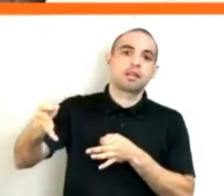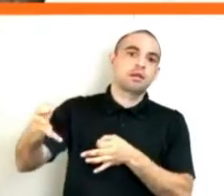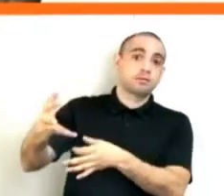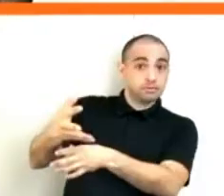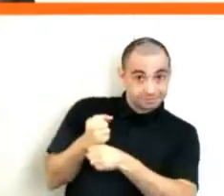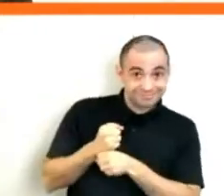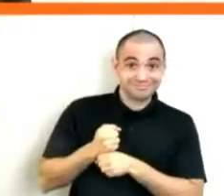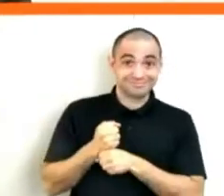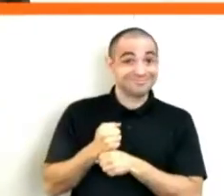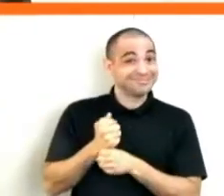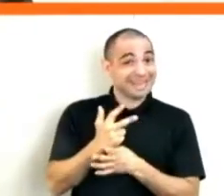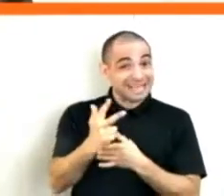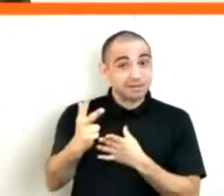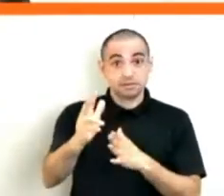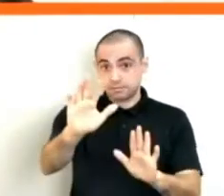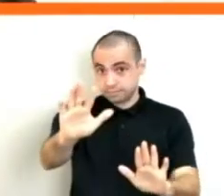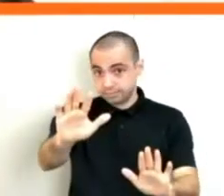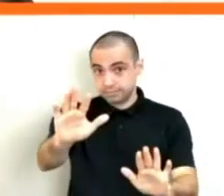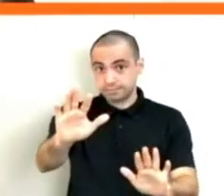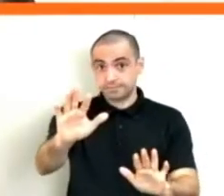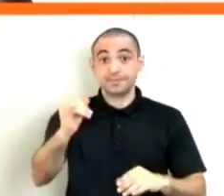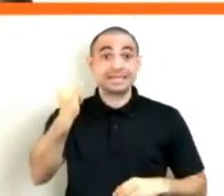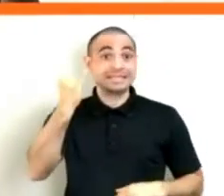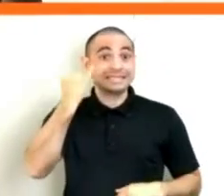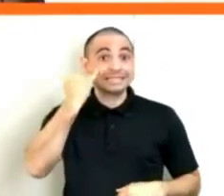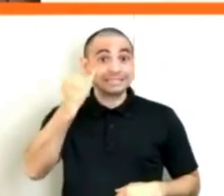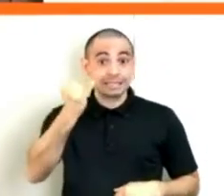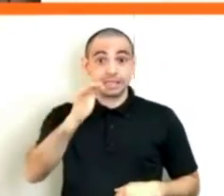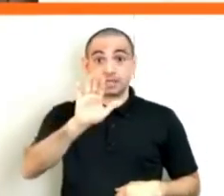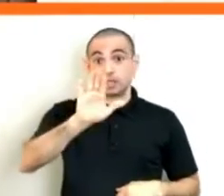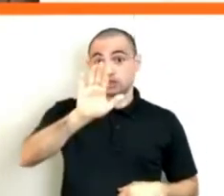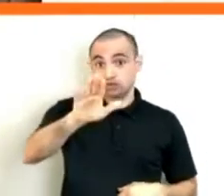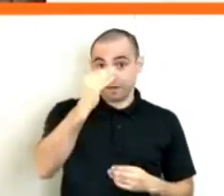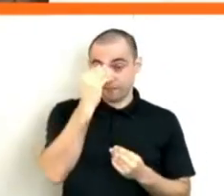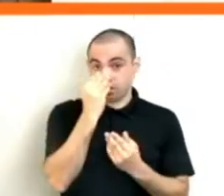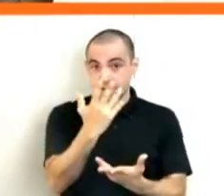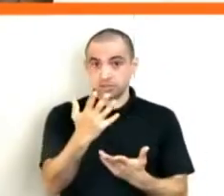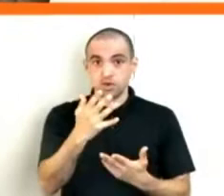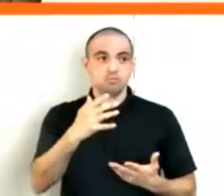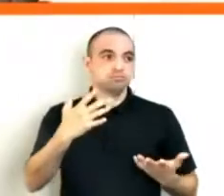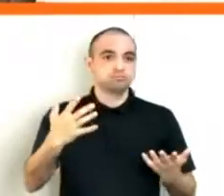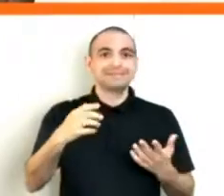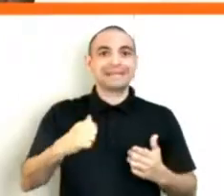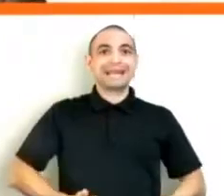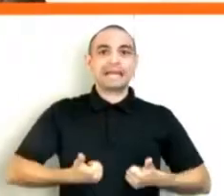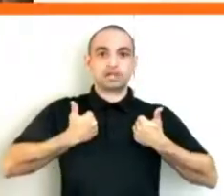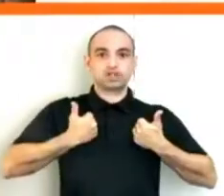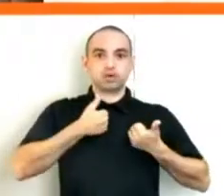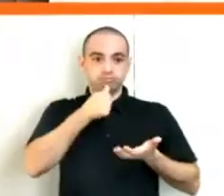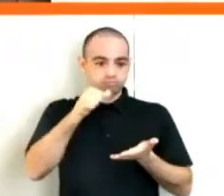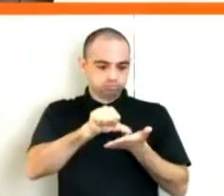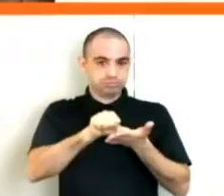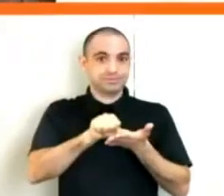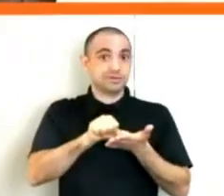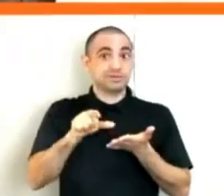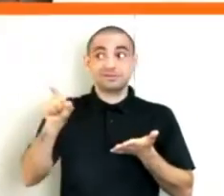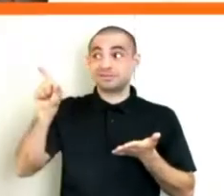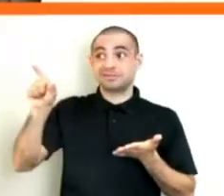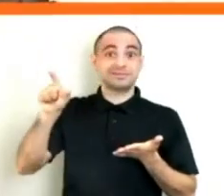ojo, si la información postal provista por usted está incorrecta o no cumple con el servicio